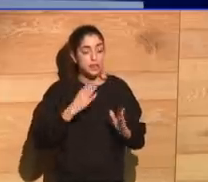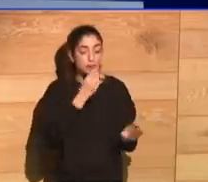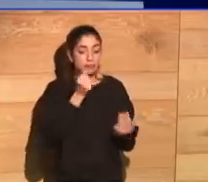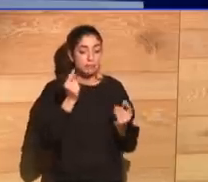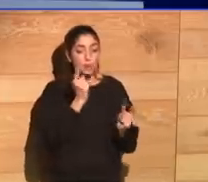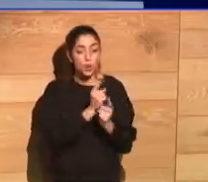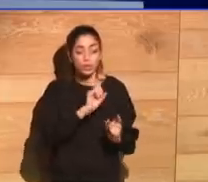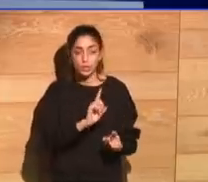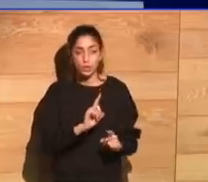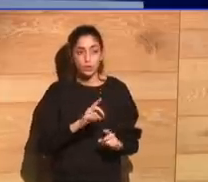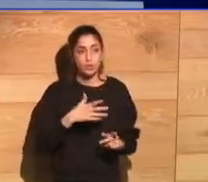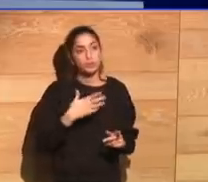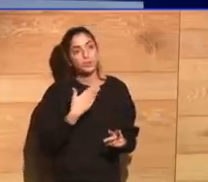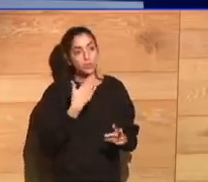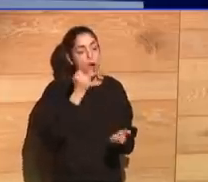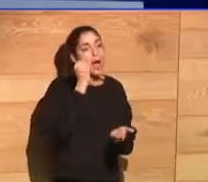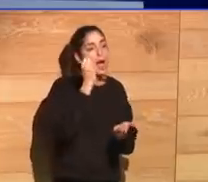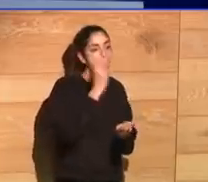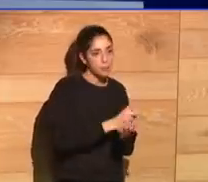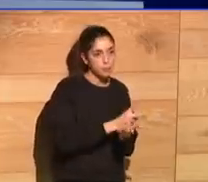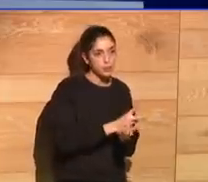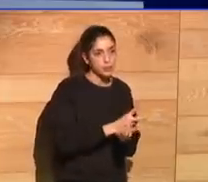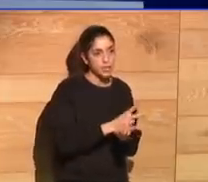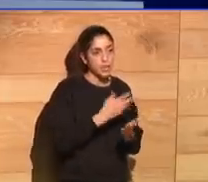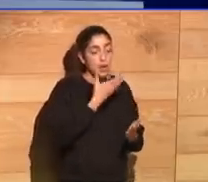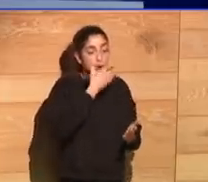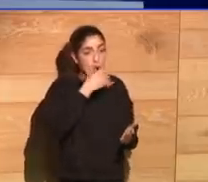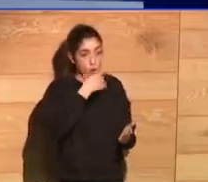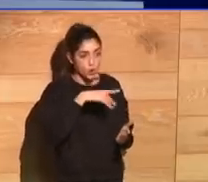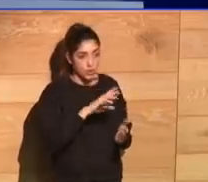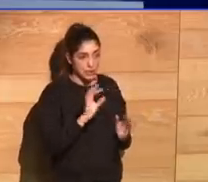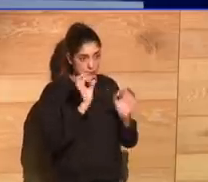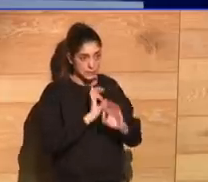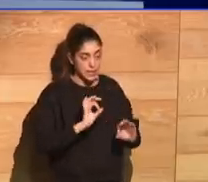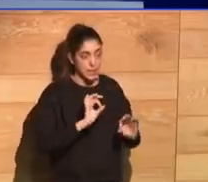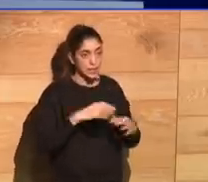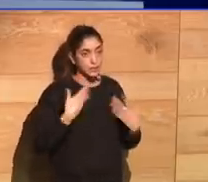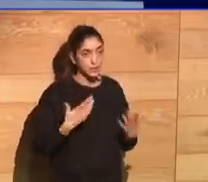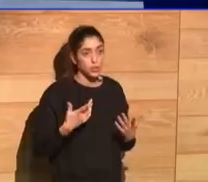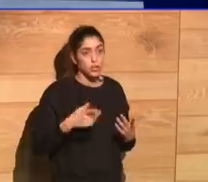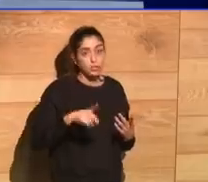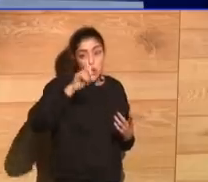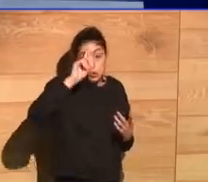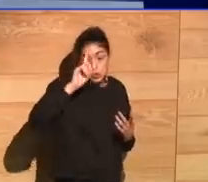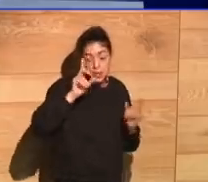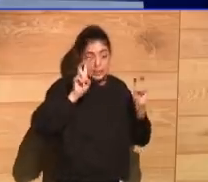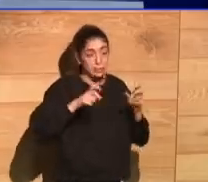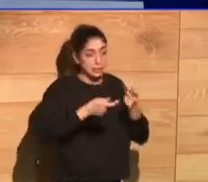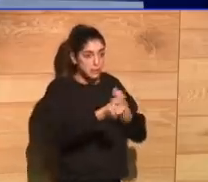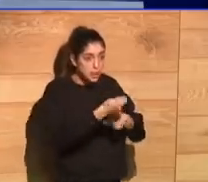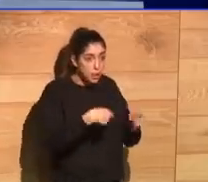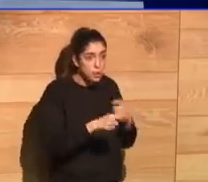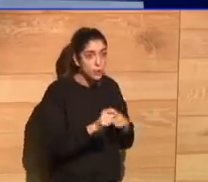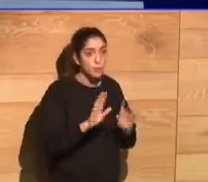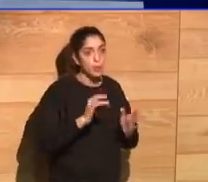una apuesta. No la conocía en absoluto. Ella no tenía tampoco el peso ni el conocimiento del negocio. Pero en